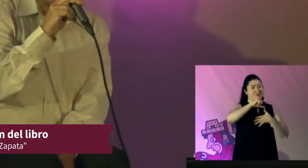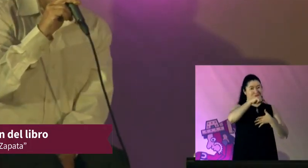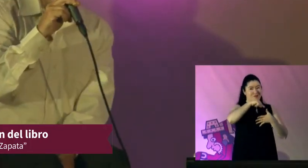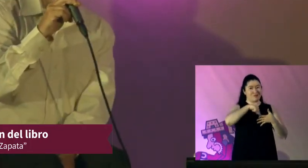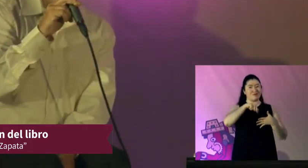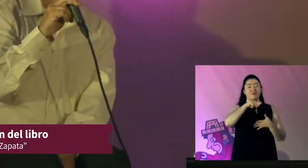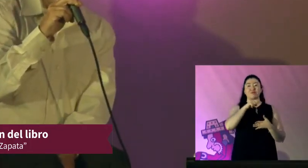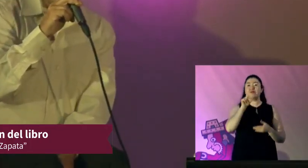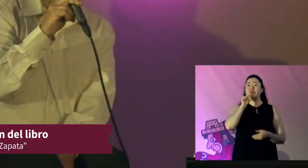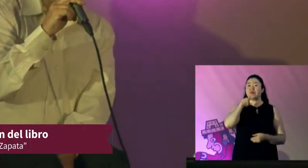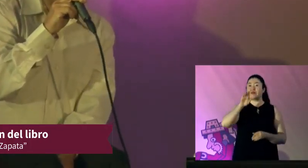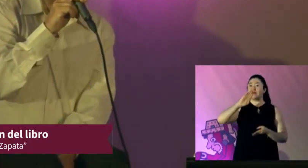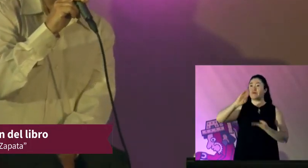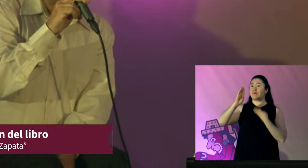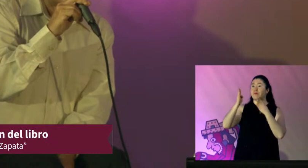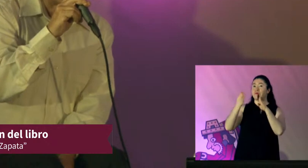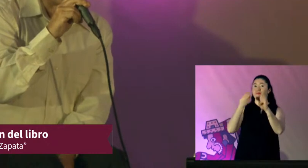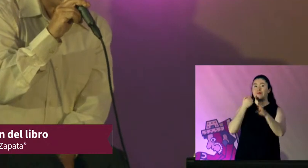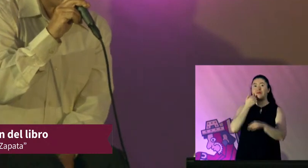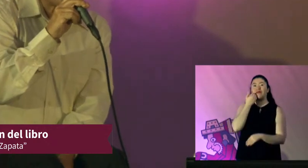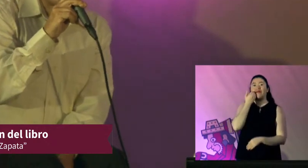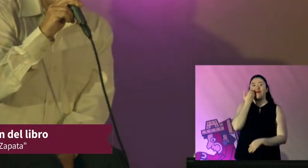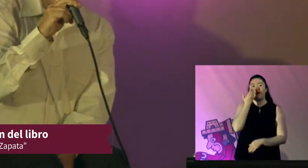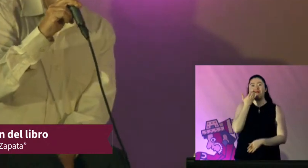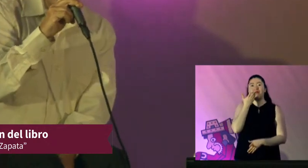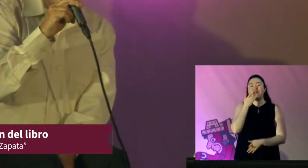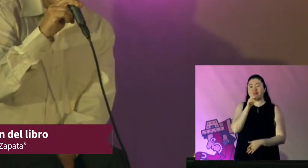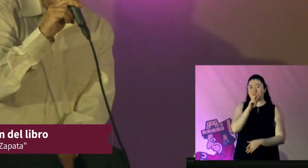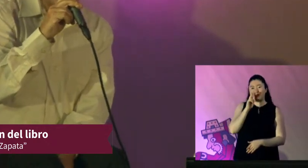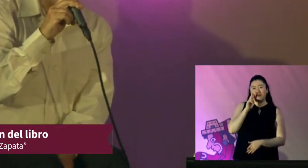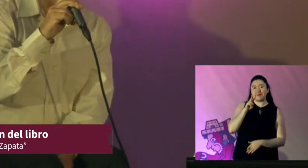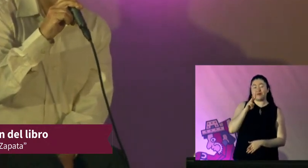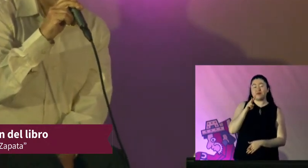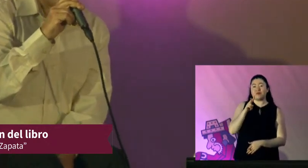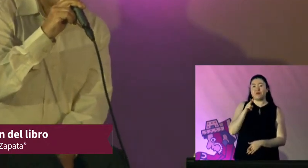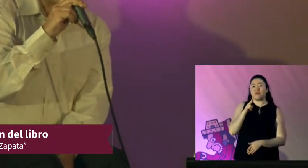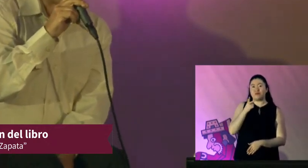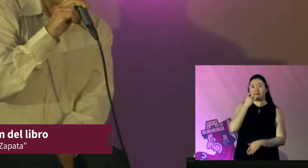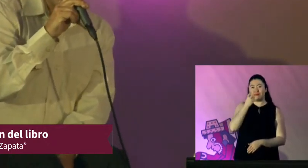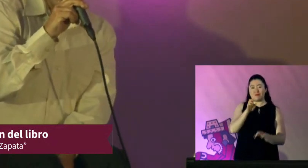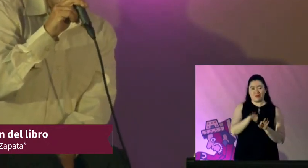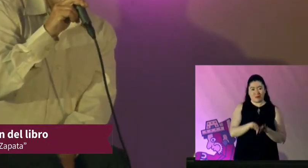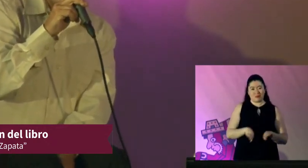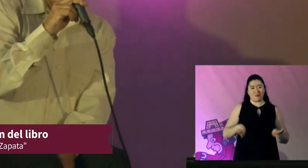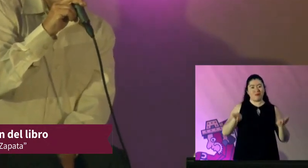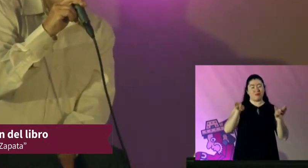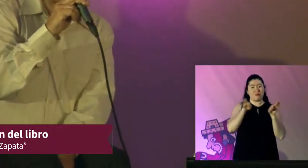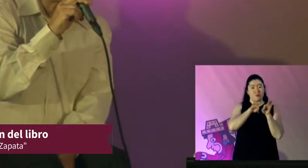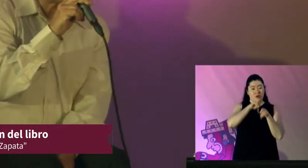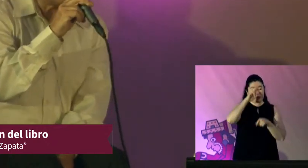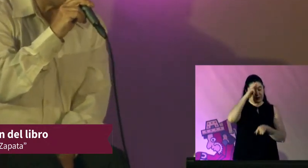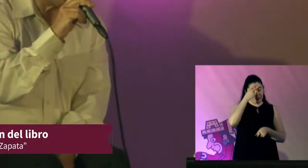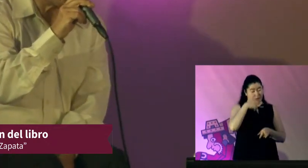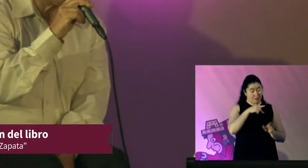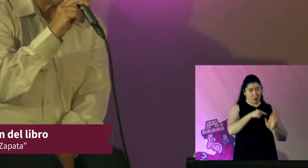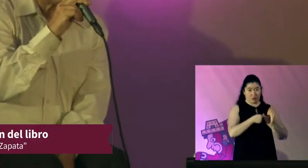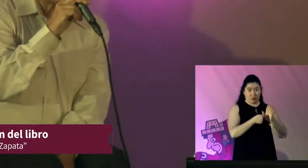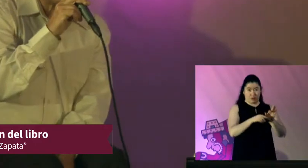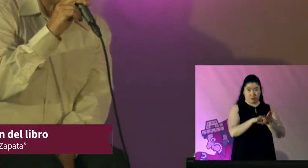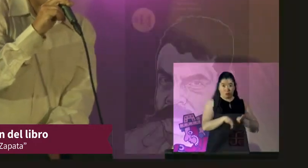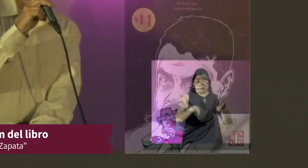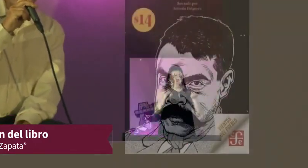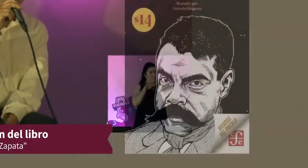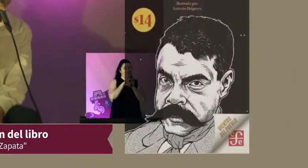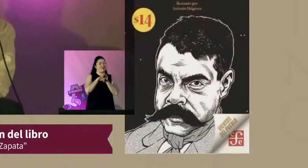del mundo y por eso es un símbolo que ha trascendido fronteras y es un símbolo